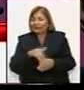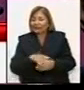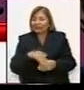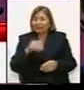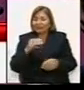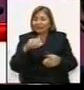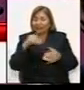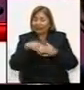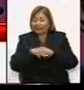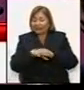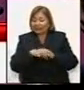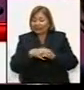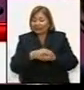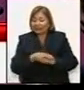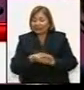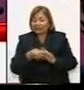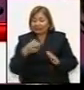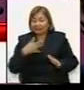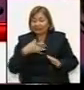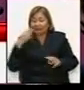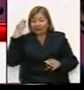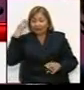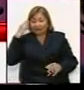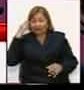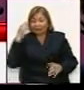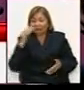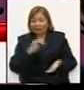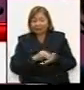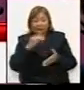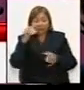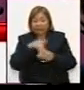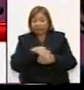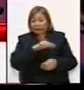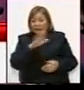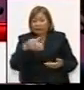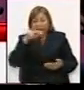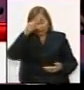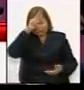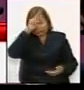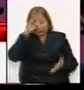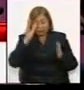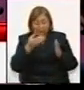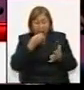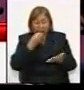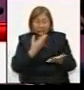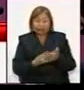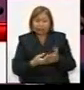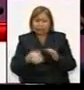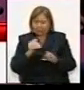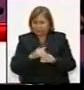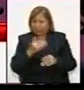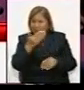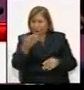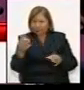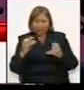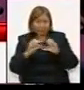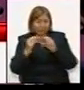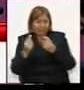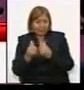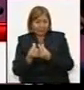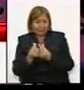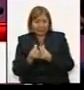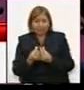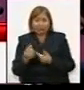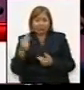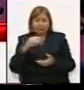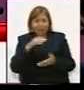internas, no, se meten en el partido político. Tienen que votar todos los peruanos de buena voluntad. O sea, tú formas tu partido político, sin embargo va a